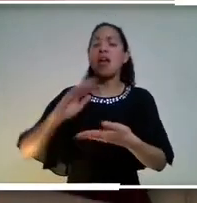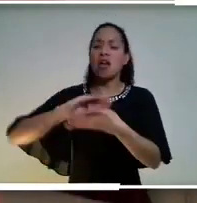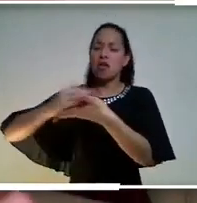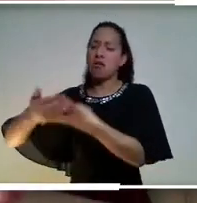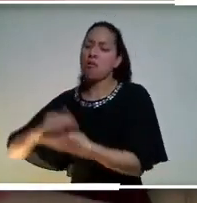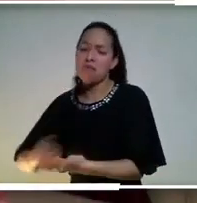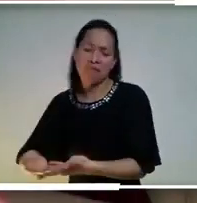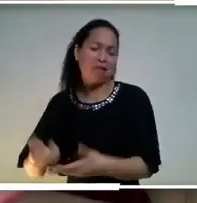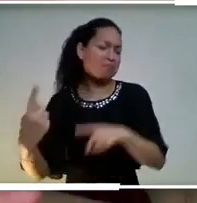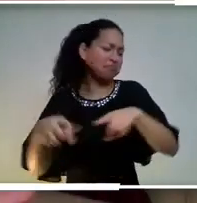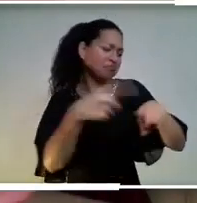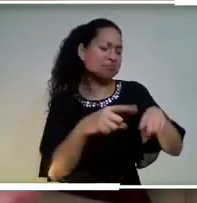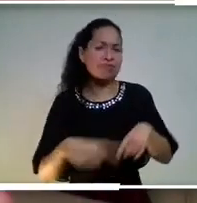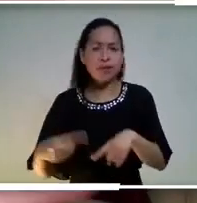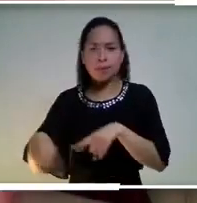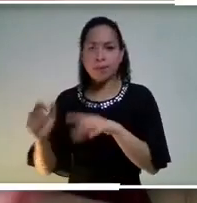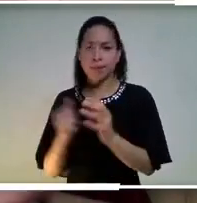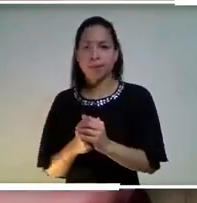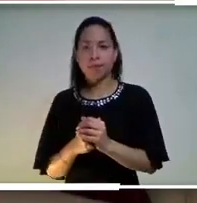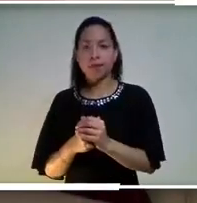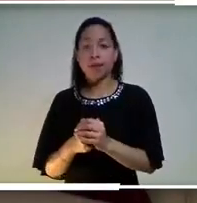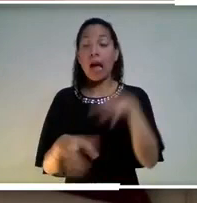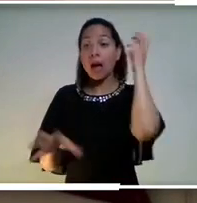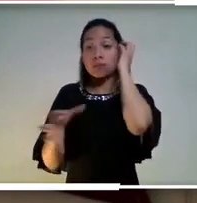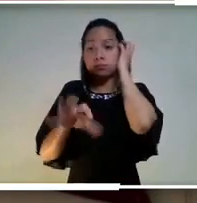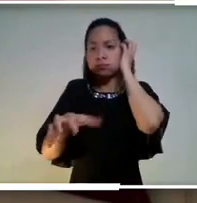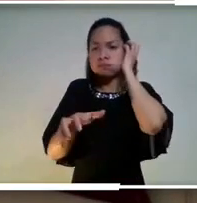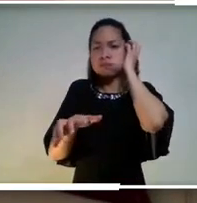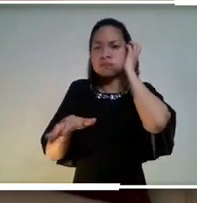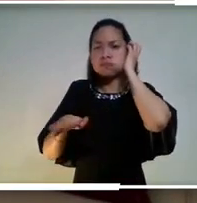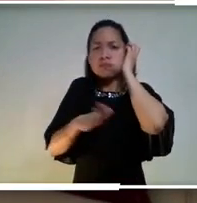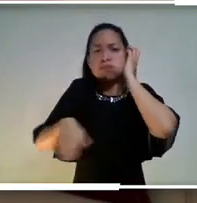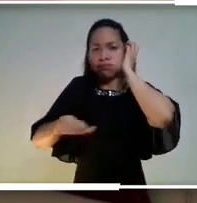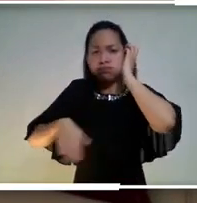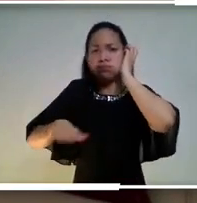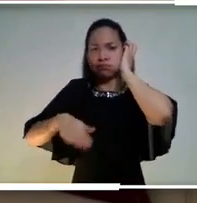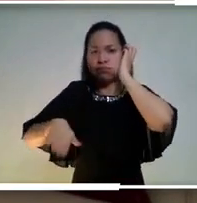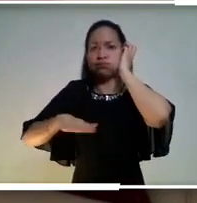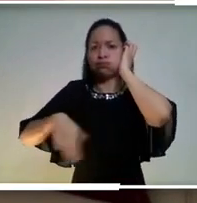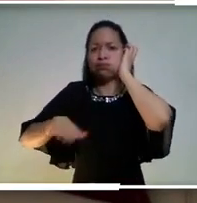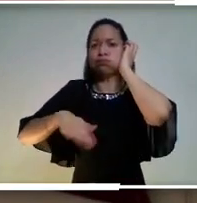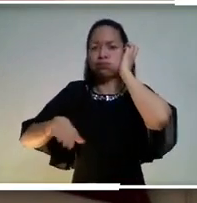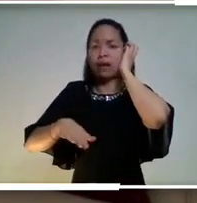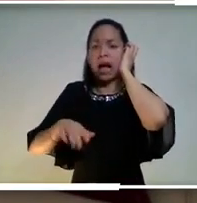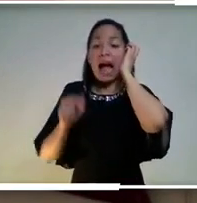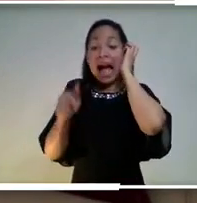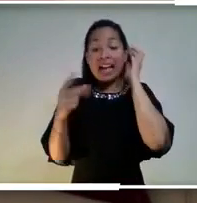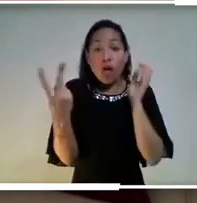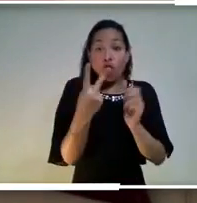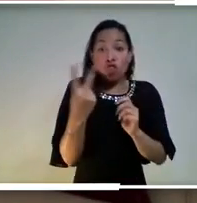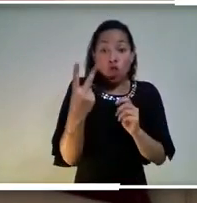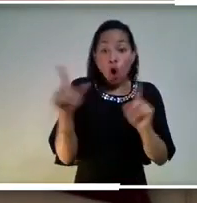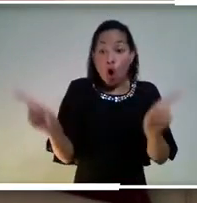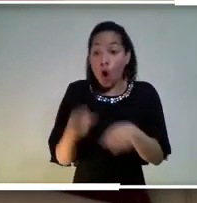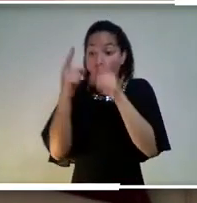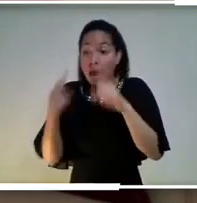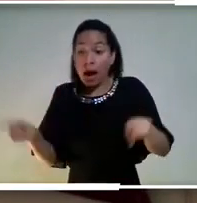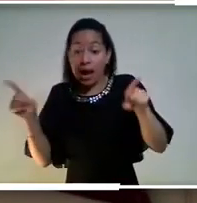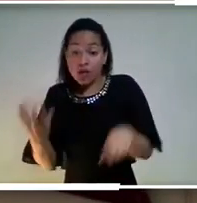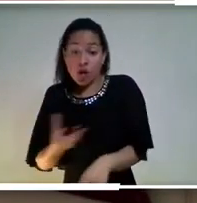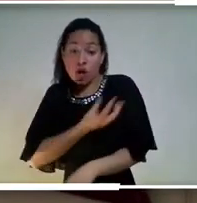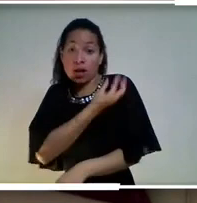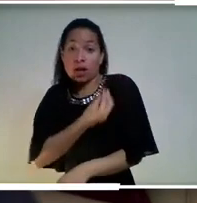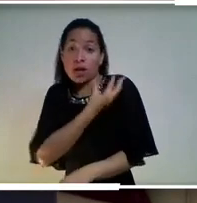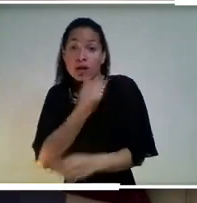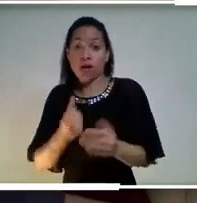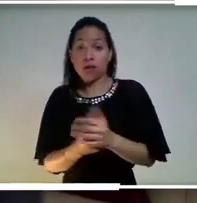discos colocó un disco religioso un programa de media hora un lp en no estaba para nada interesado en es el programa así